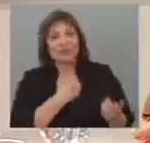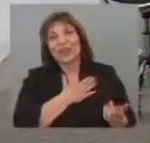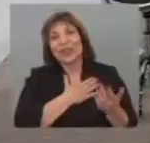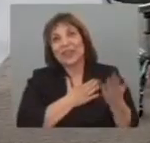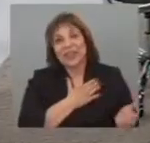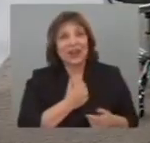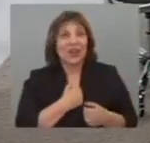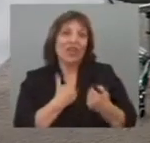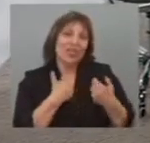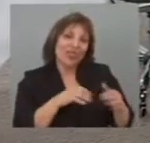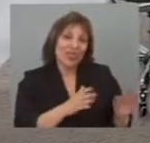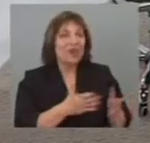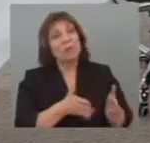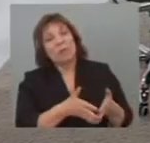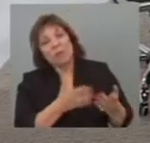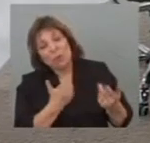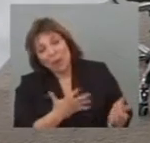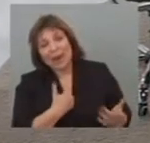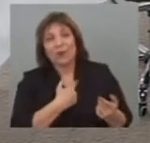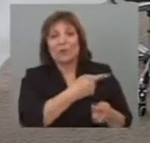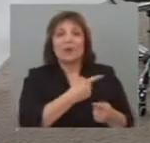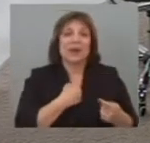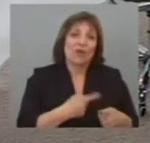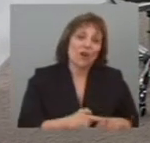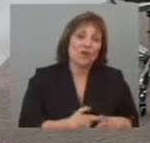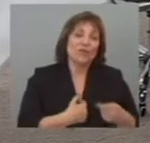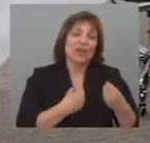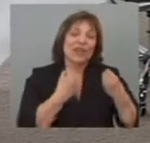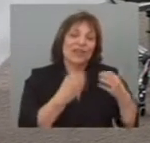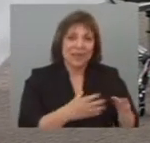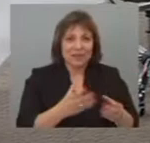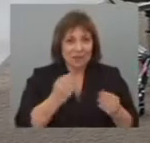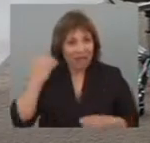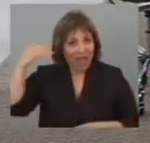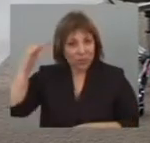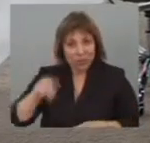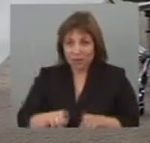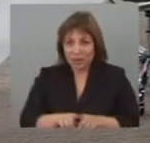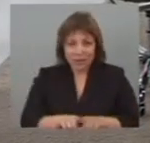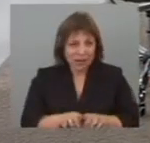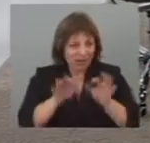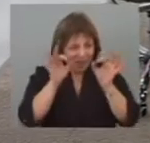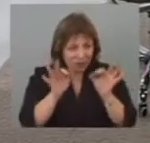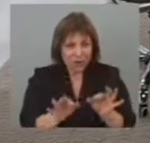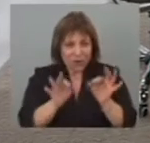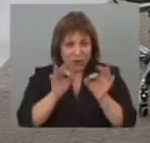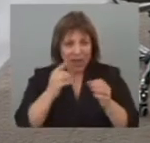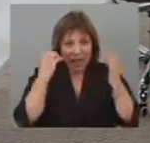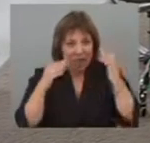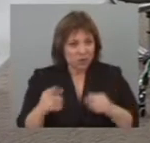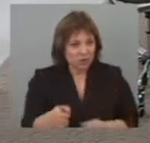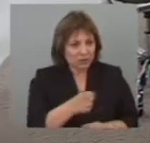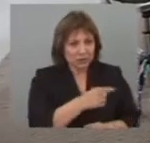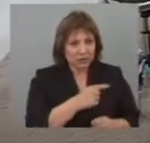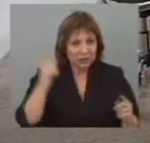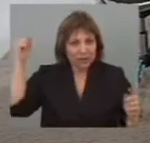le permito, lo justifico, pero él es mi novio. Lo mismo que encontramos en las adultas, el mismo patrón, lo encontrábamos en las